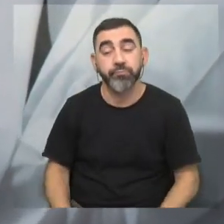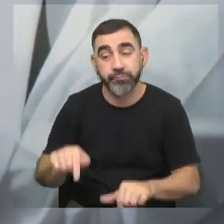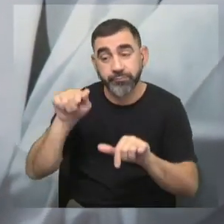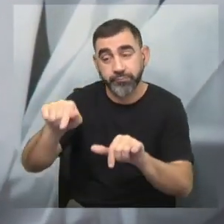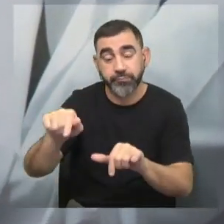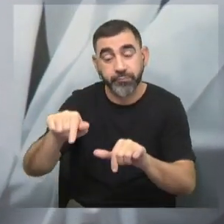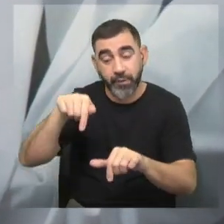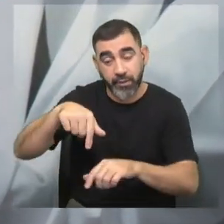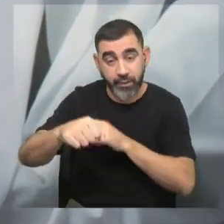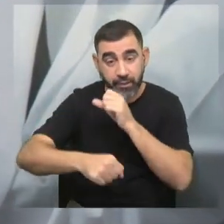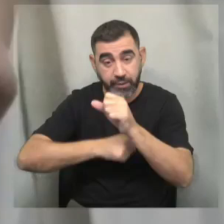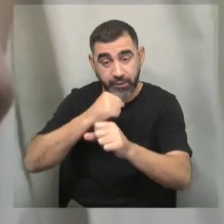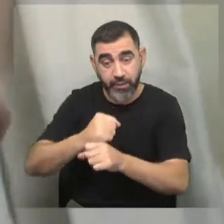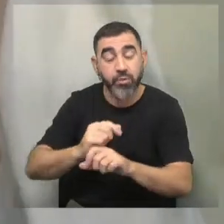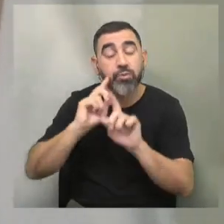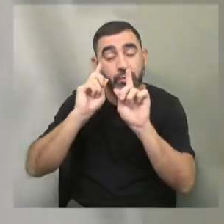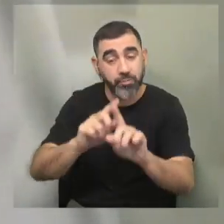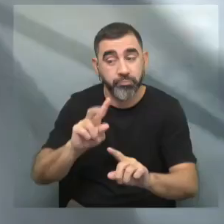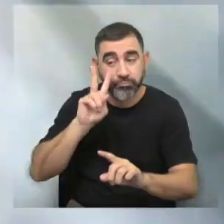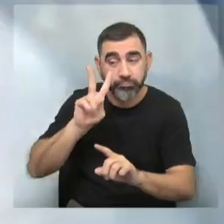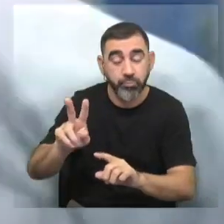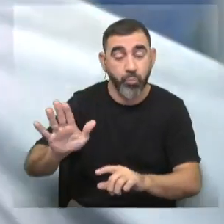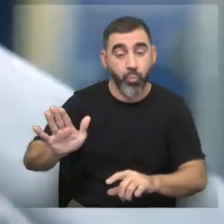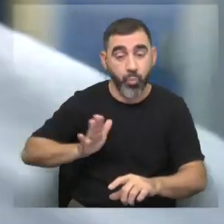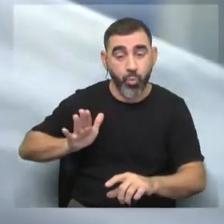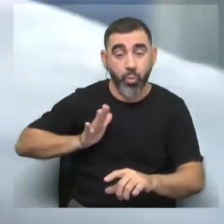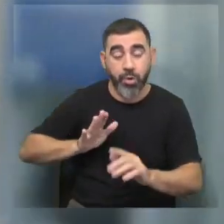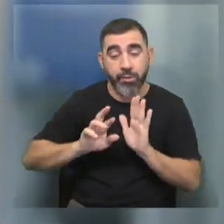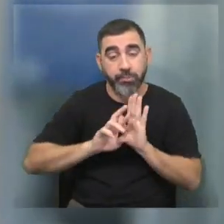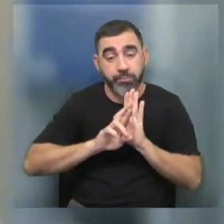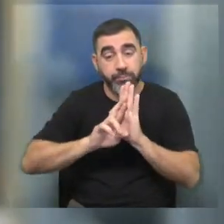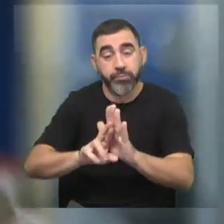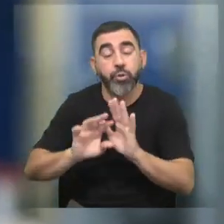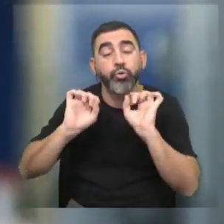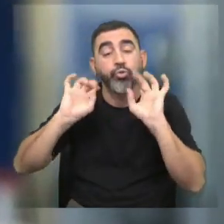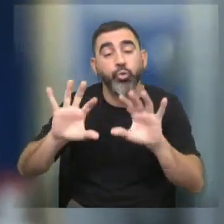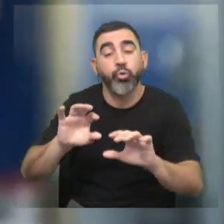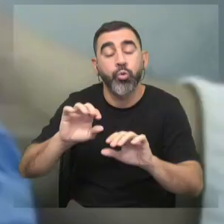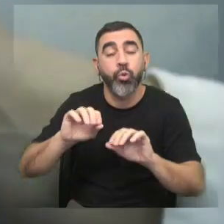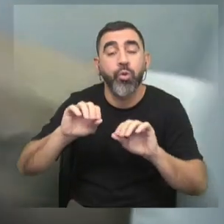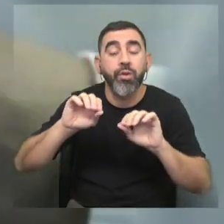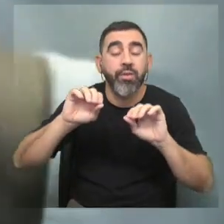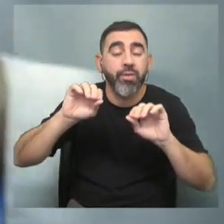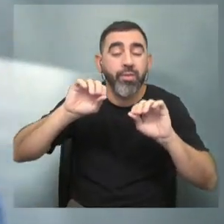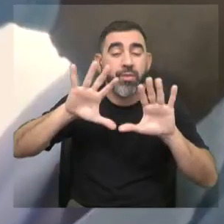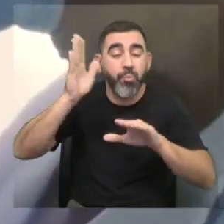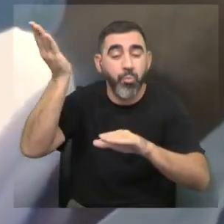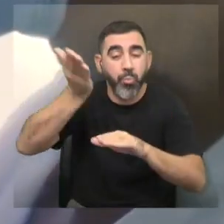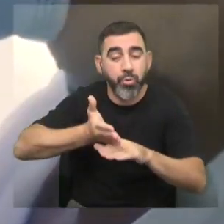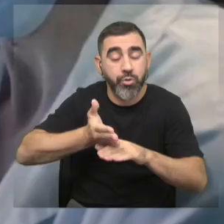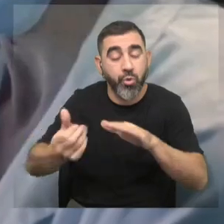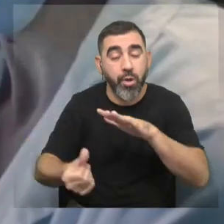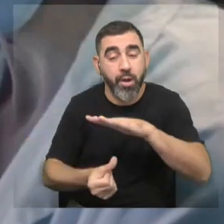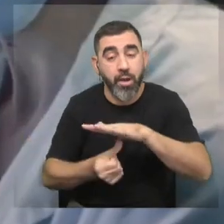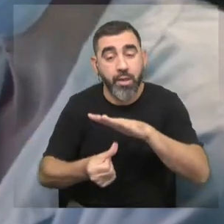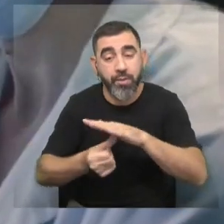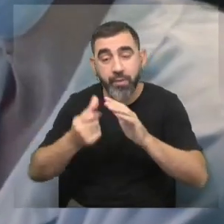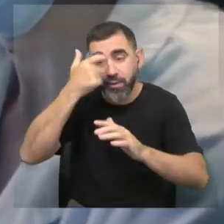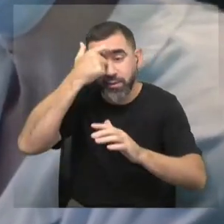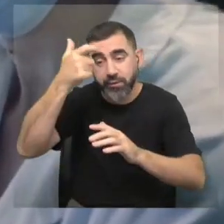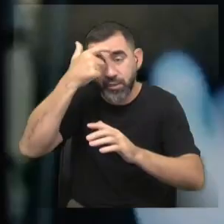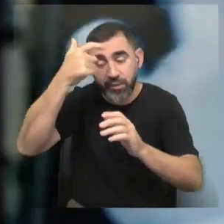laboratorio modificó, cambió y mejoró cosas tan básicas como correr o nadar y muchas otras actividades deportivas.